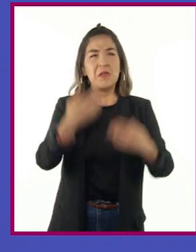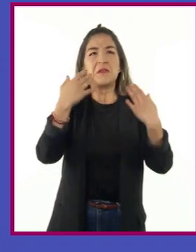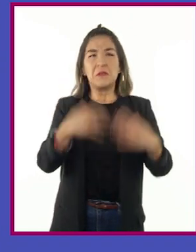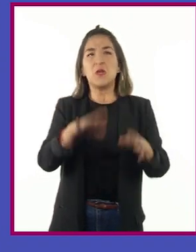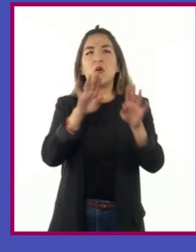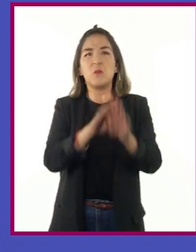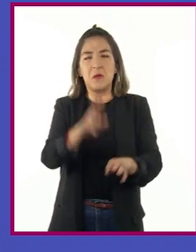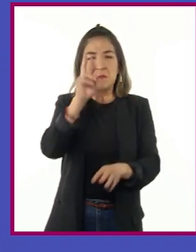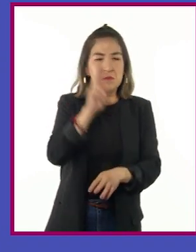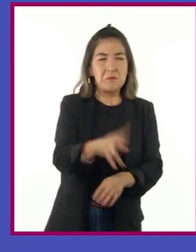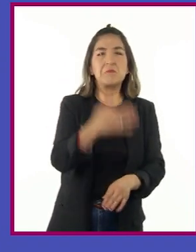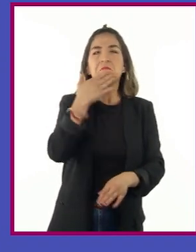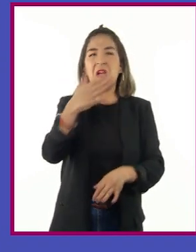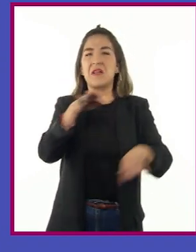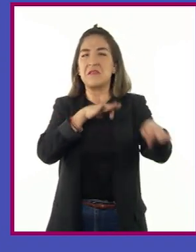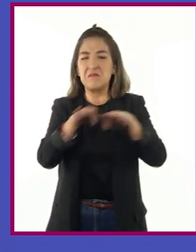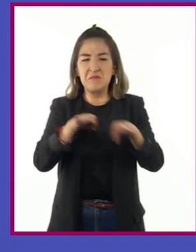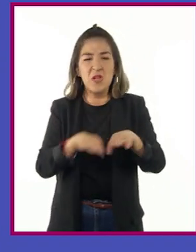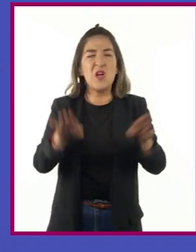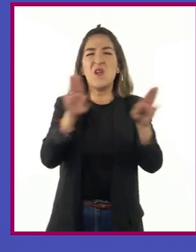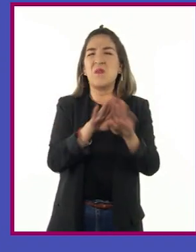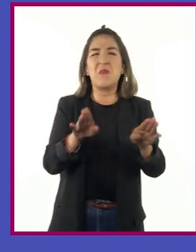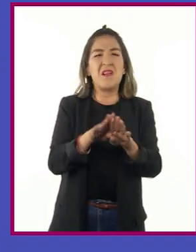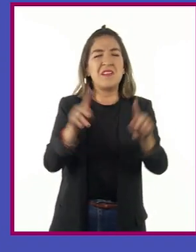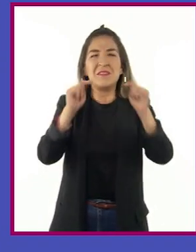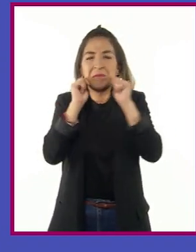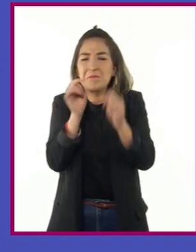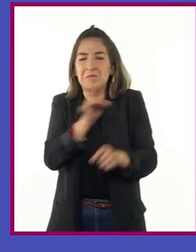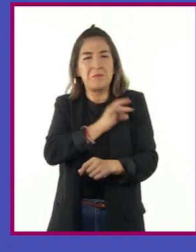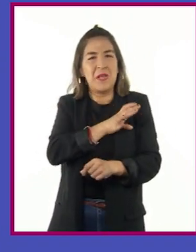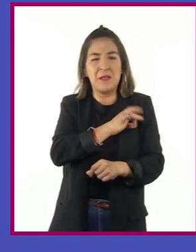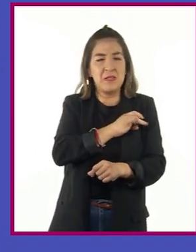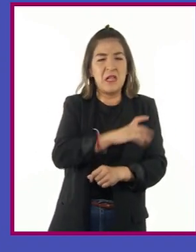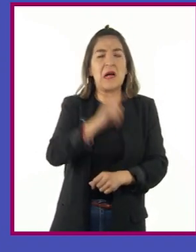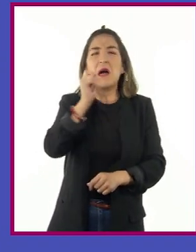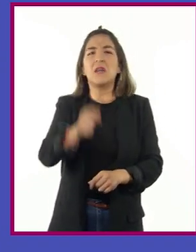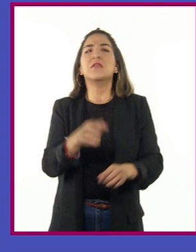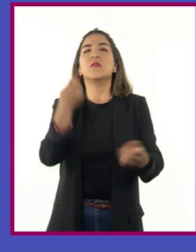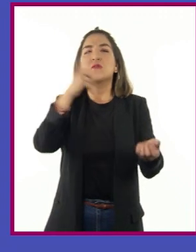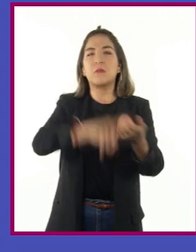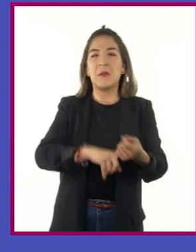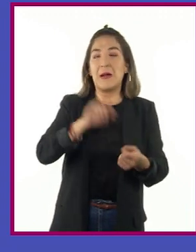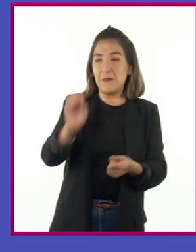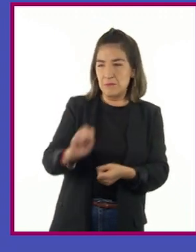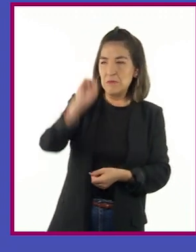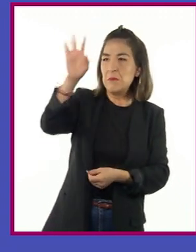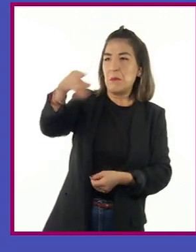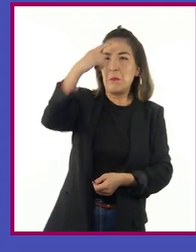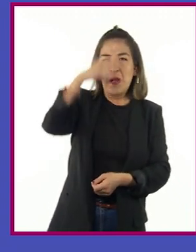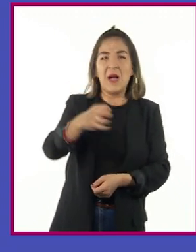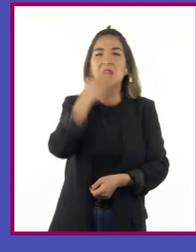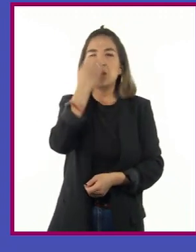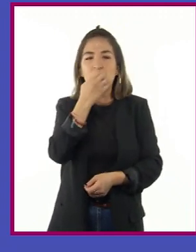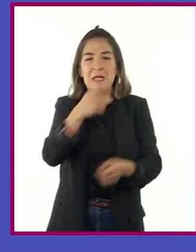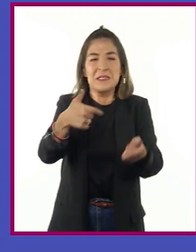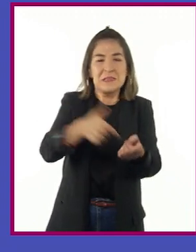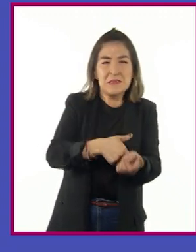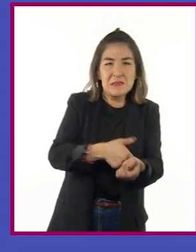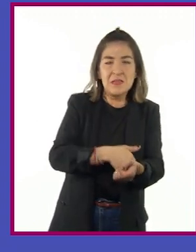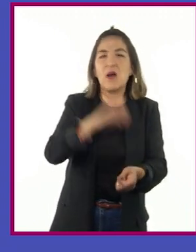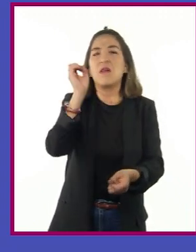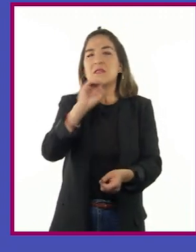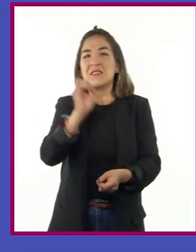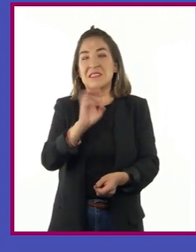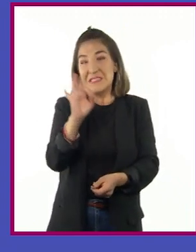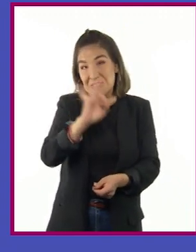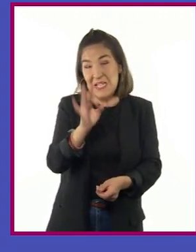hallarle salida a los callejones que no la tienen, en vez de enviarme a un seminario clandestino o a una